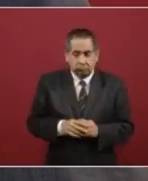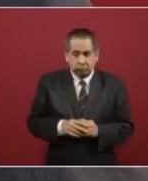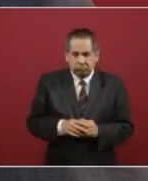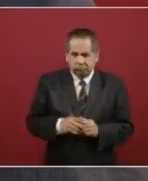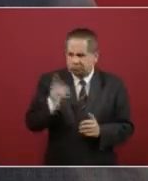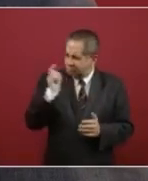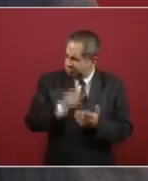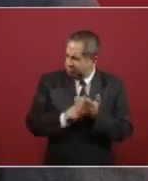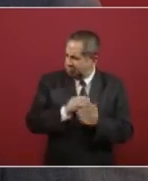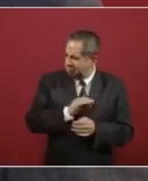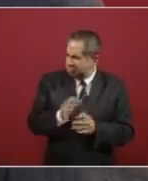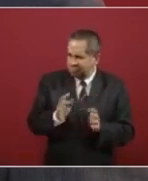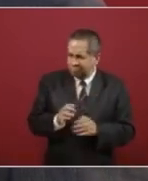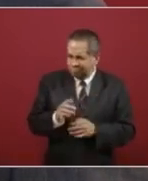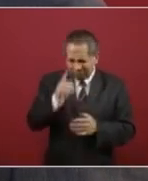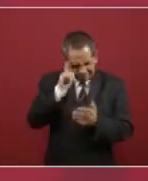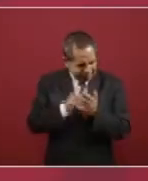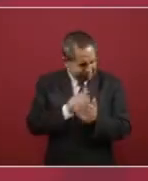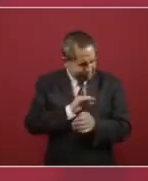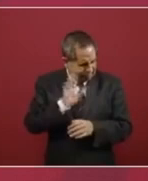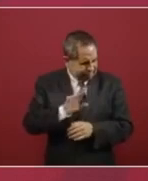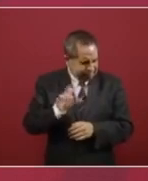Creo que son como 20